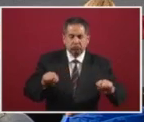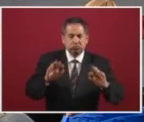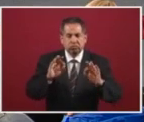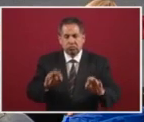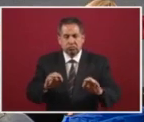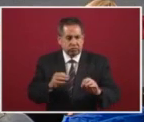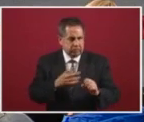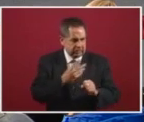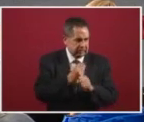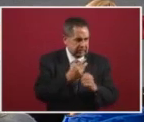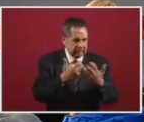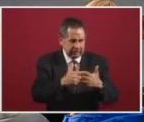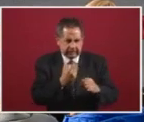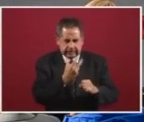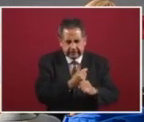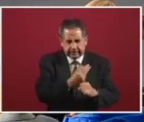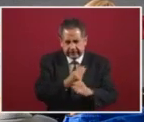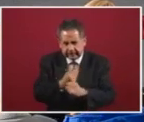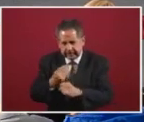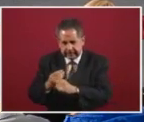con reparación,